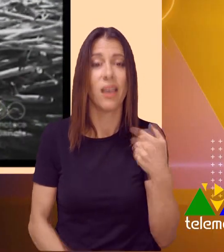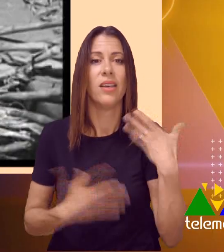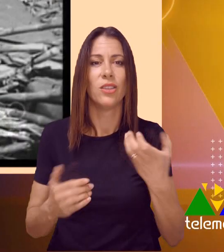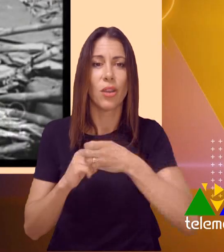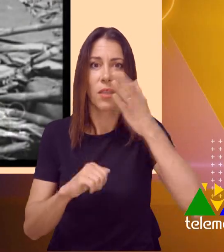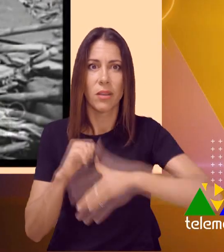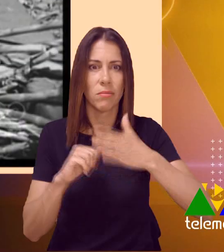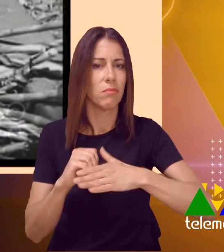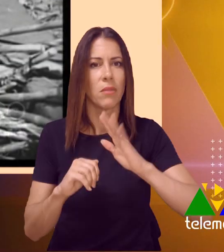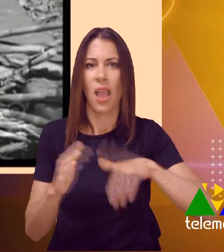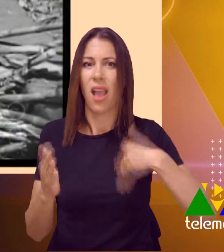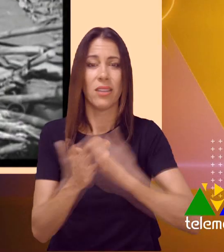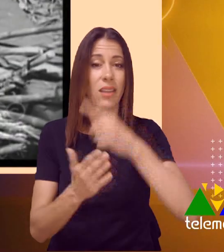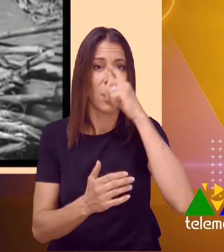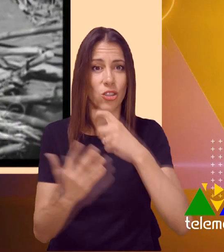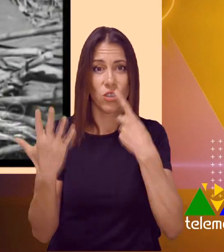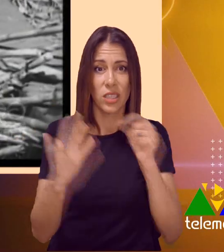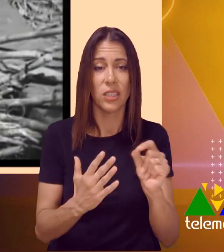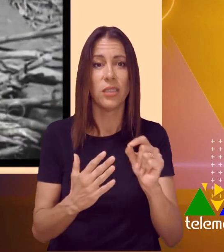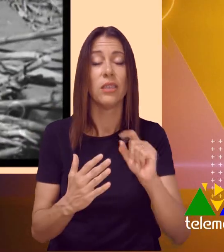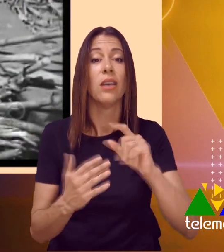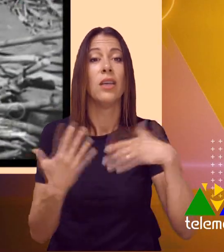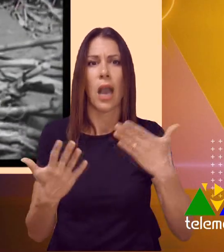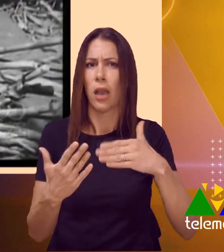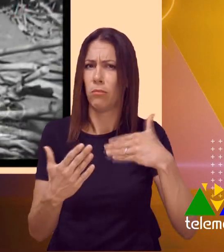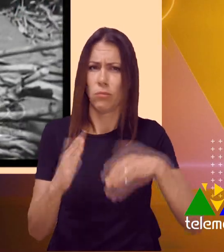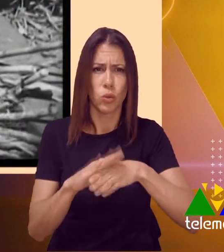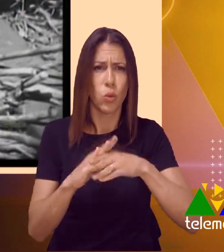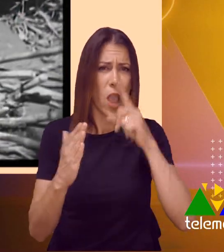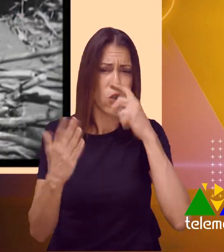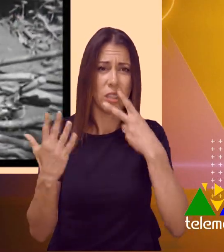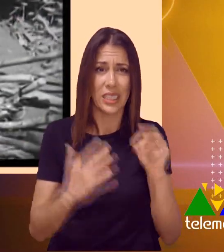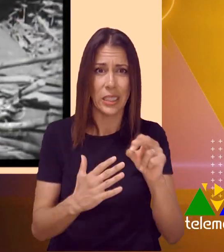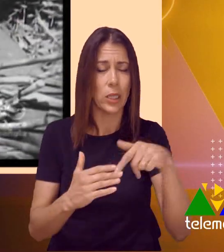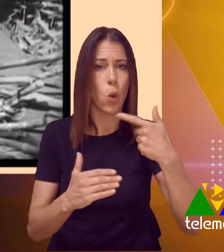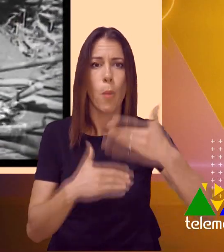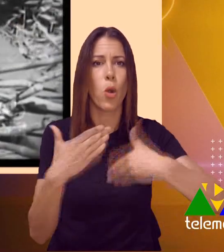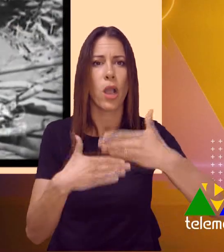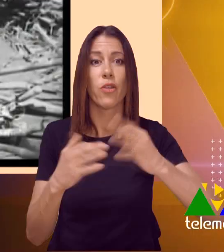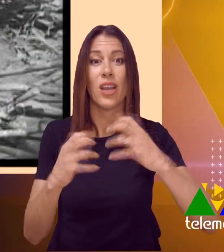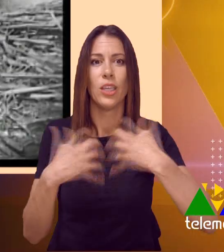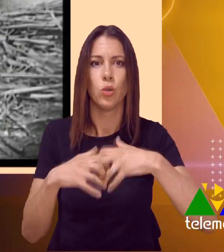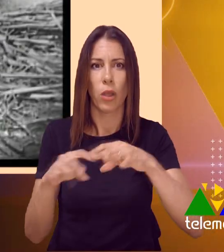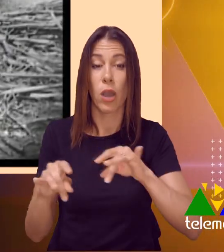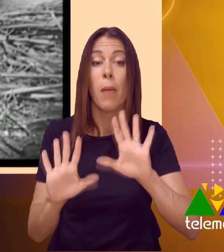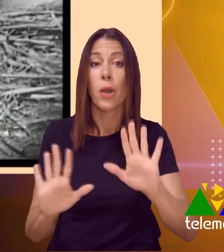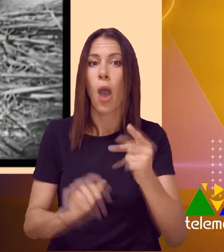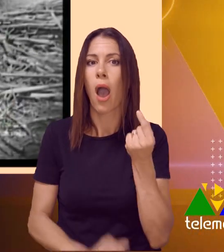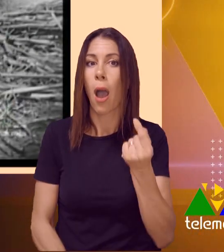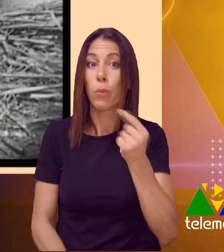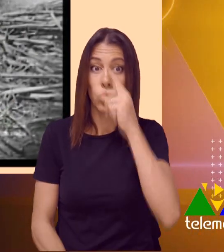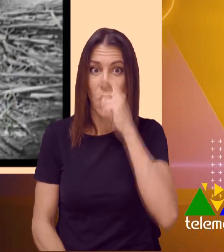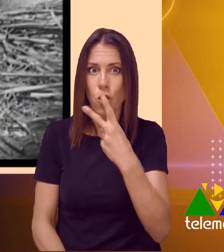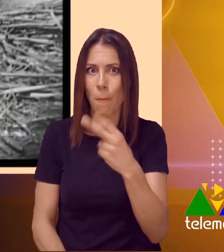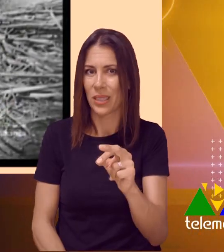Motril existiera hasta los años 60 y hasta los años 70, y permitió la prolongación de la industria azucarera, pero a punto estuvo en los